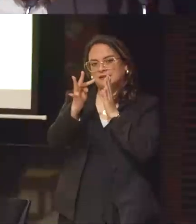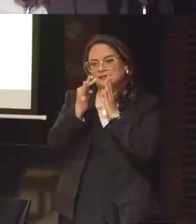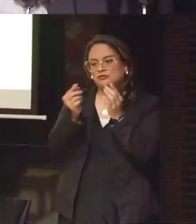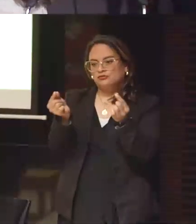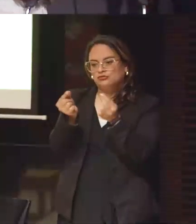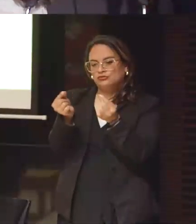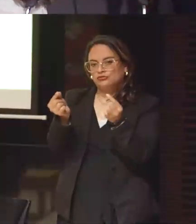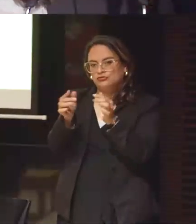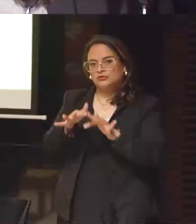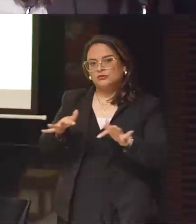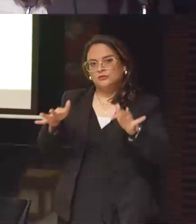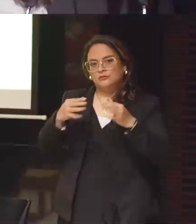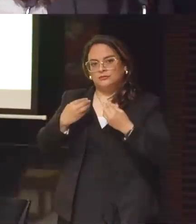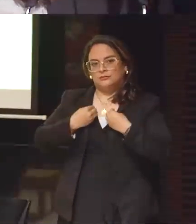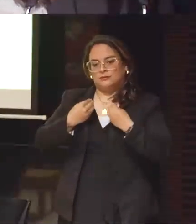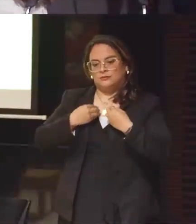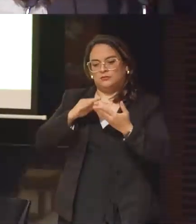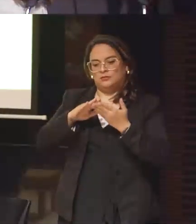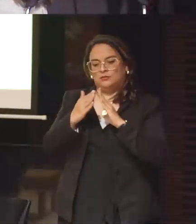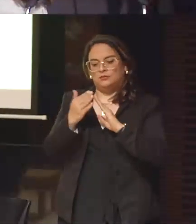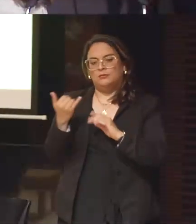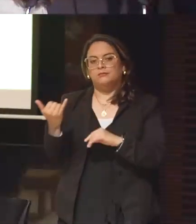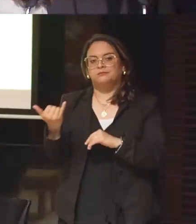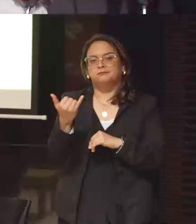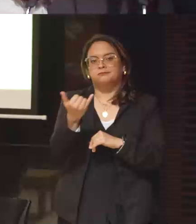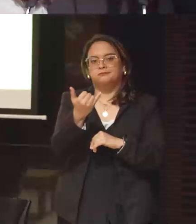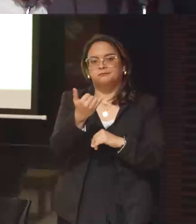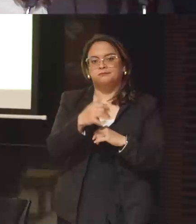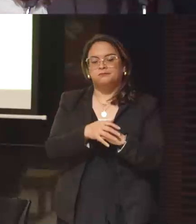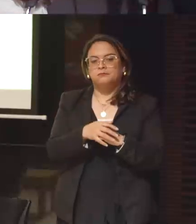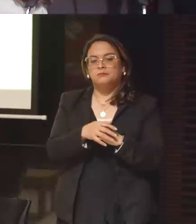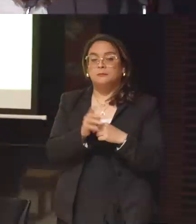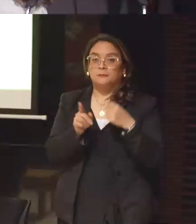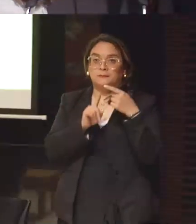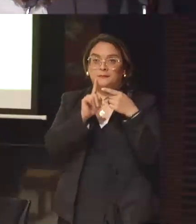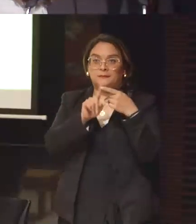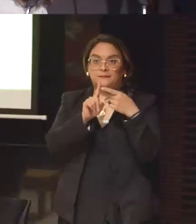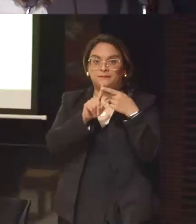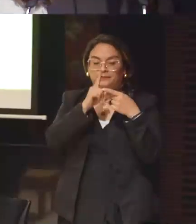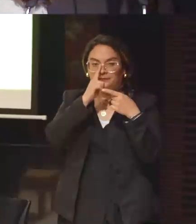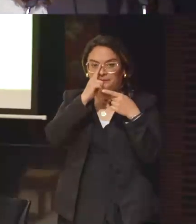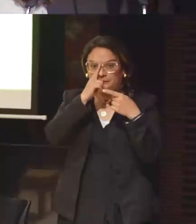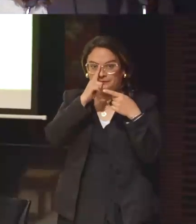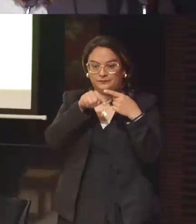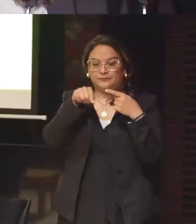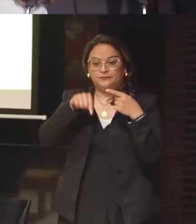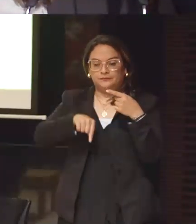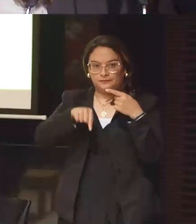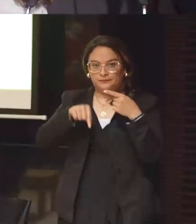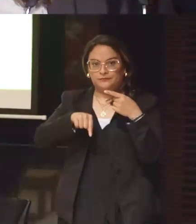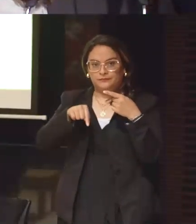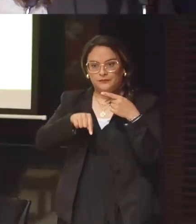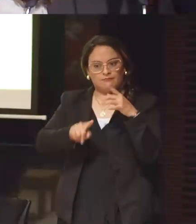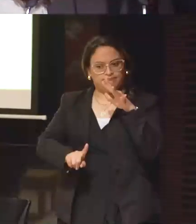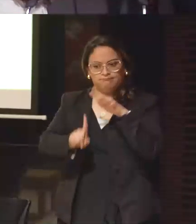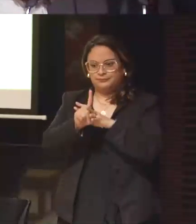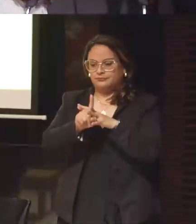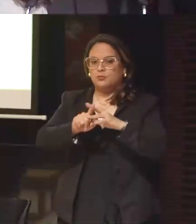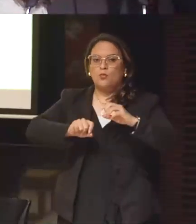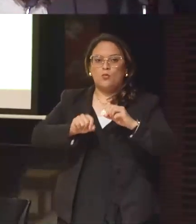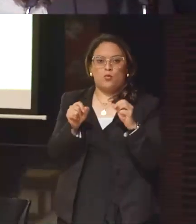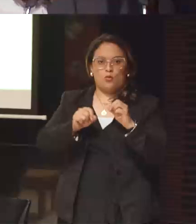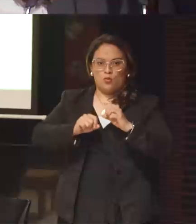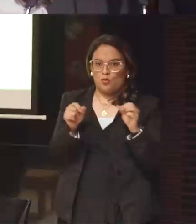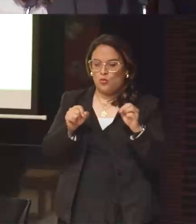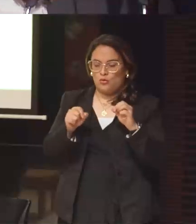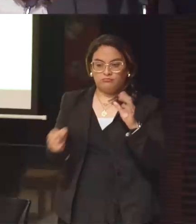entorno, es uno, aquí se fundó Bogotá, aquí se hizo la